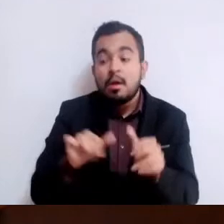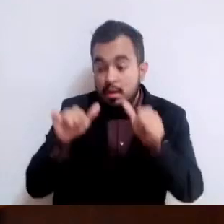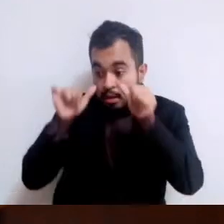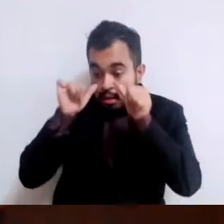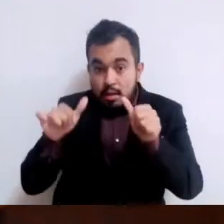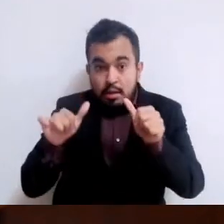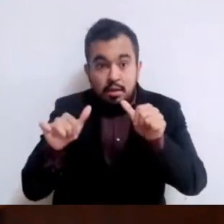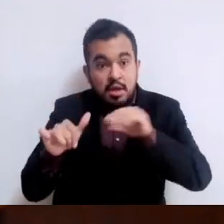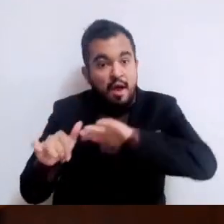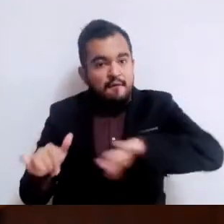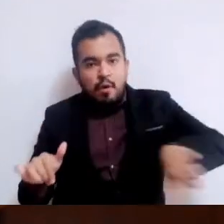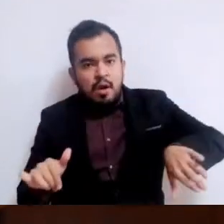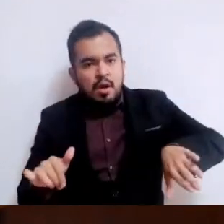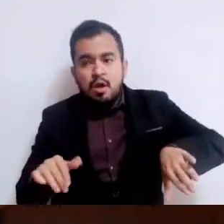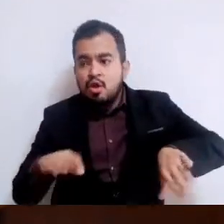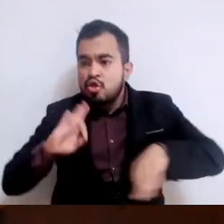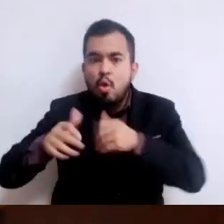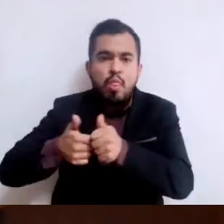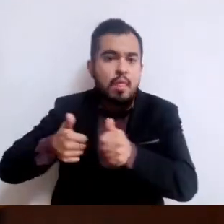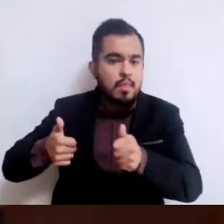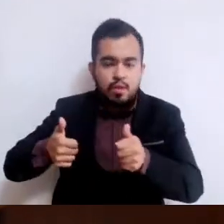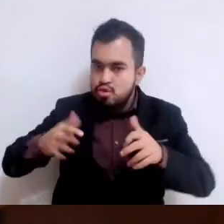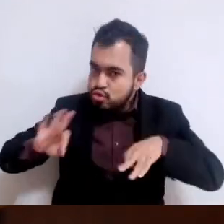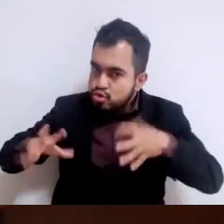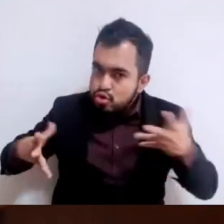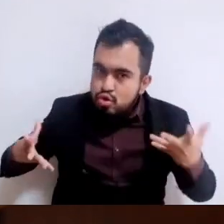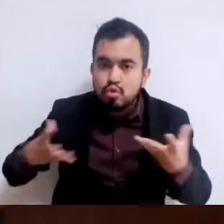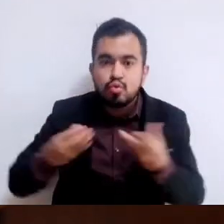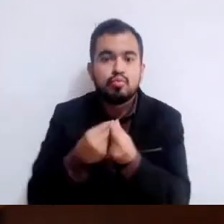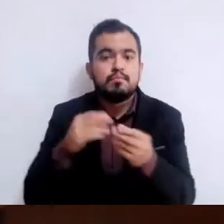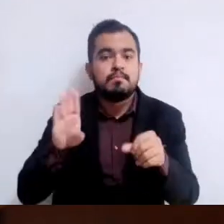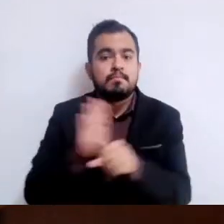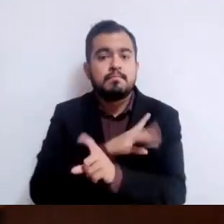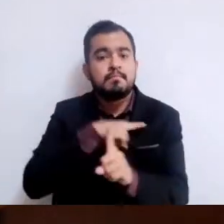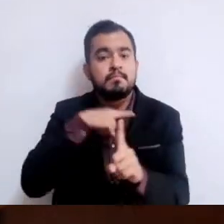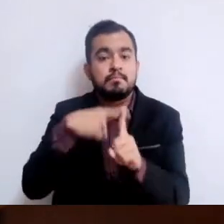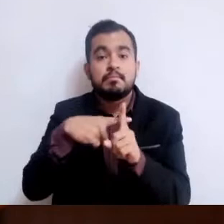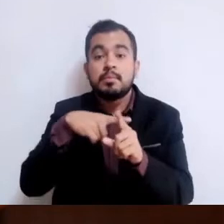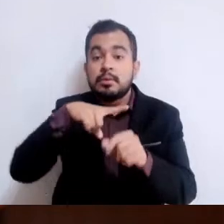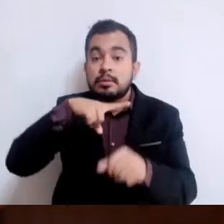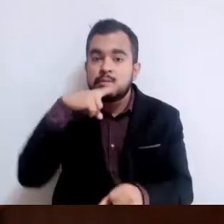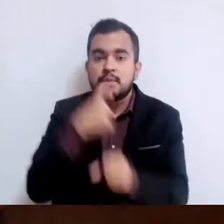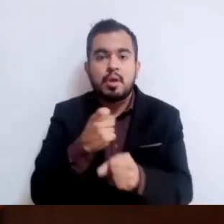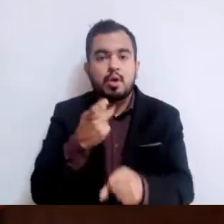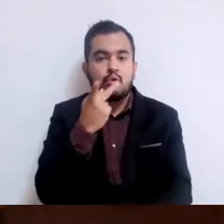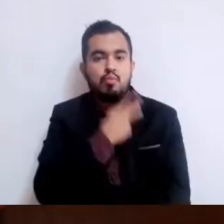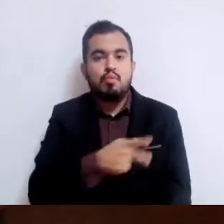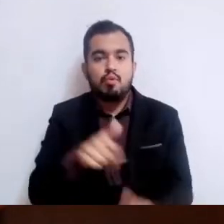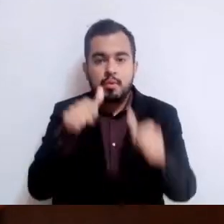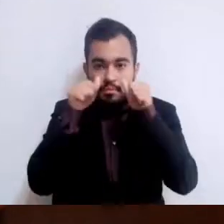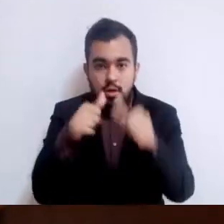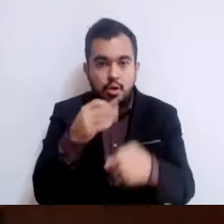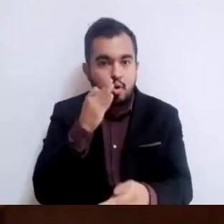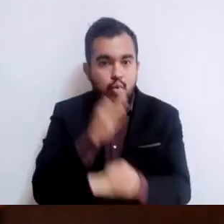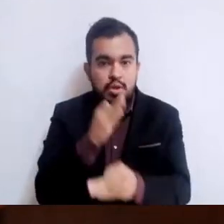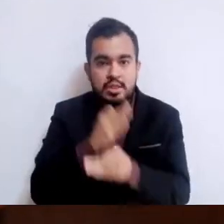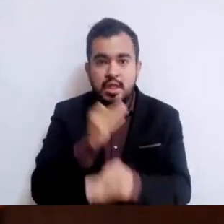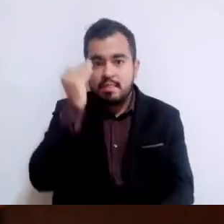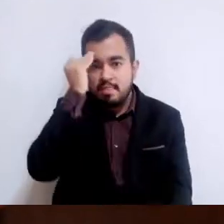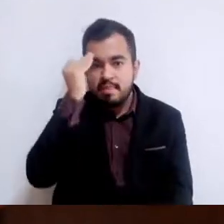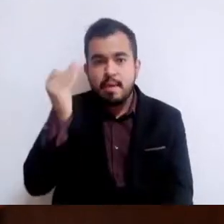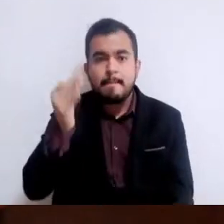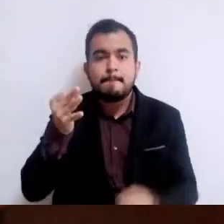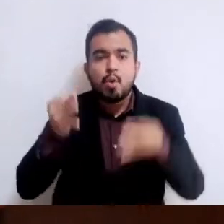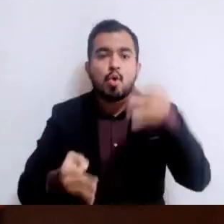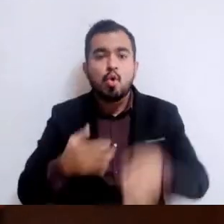nadie atrás, como por el bien de todos, primero los pobres. Son tiempos de justicia social, son tiempos de pagar